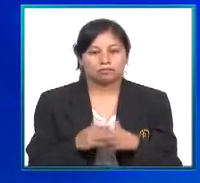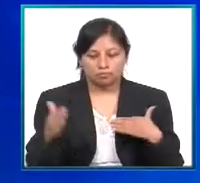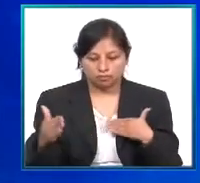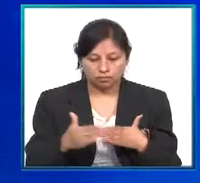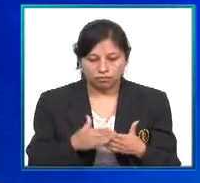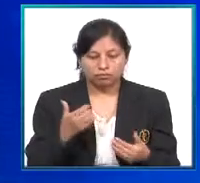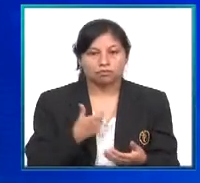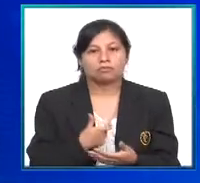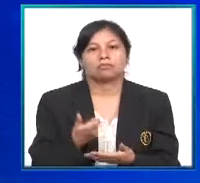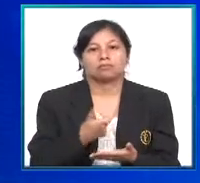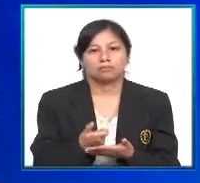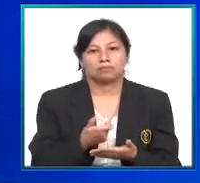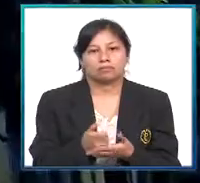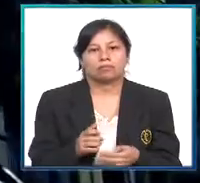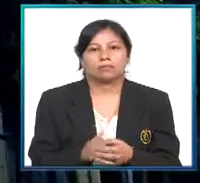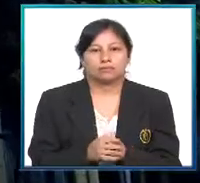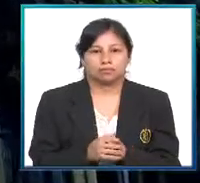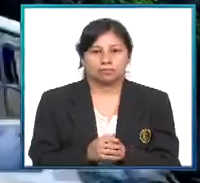reducir gastos de arrendamiento.